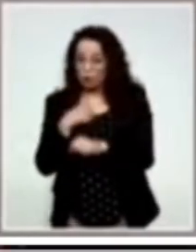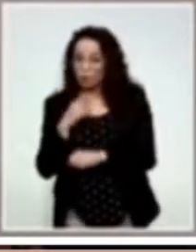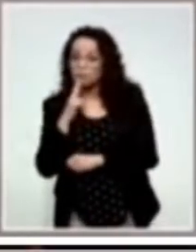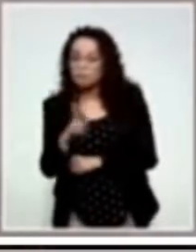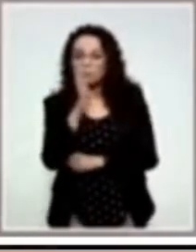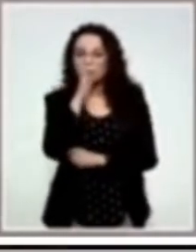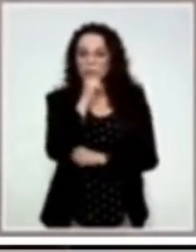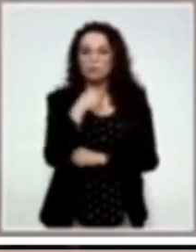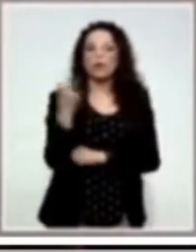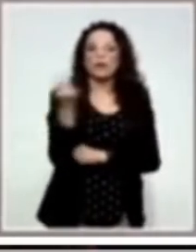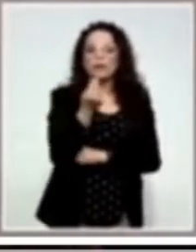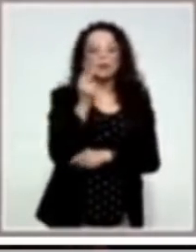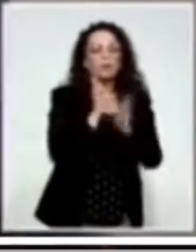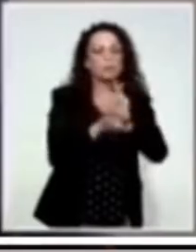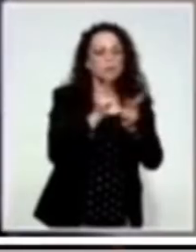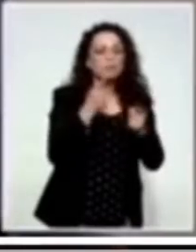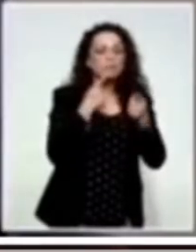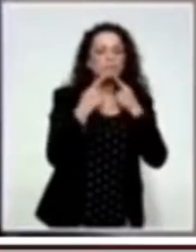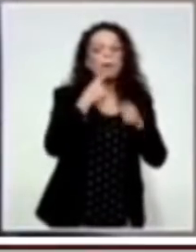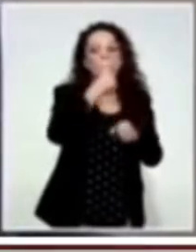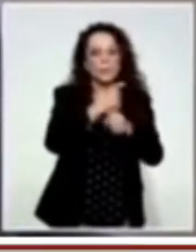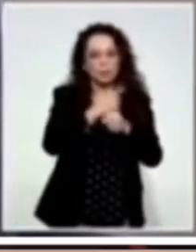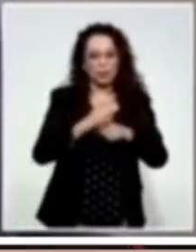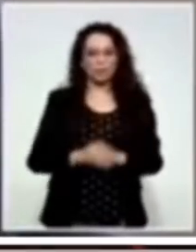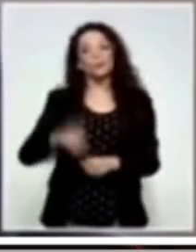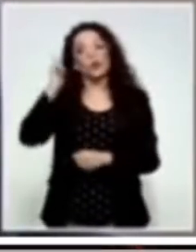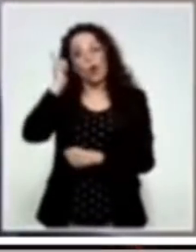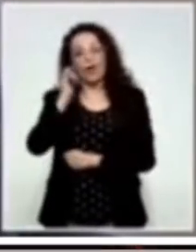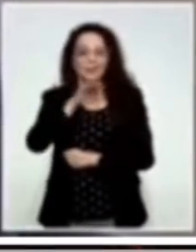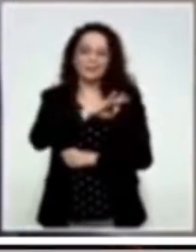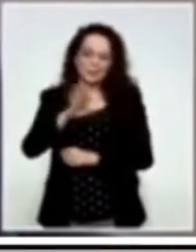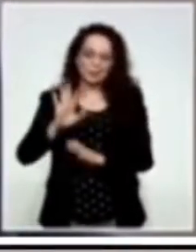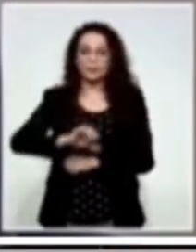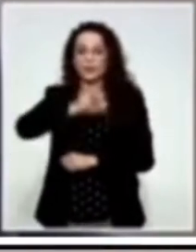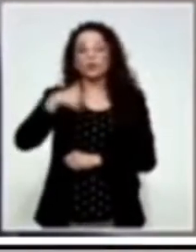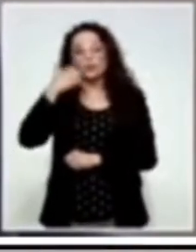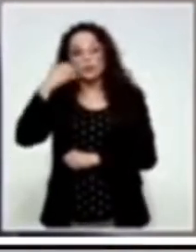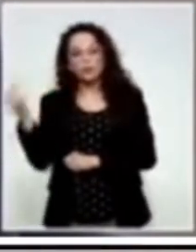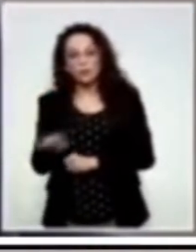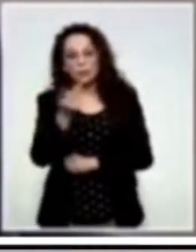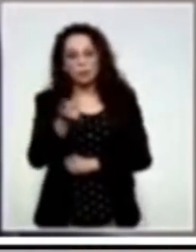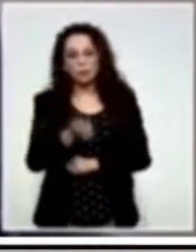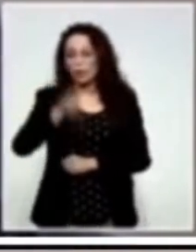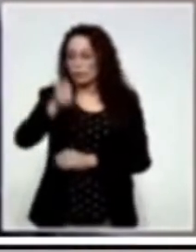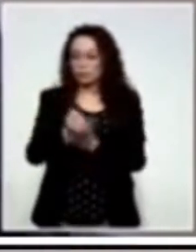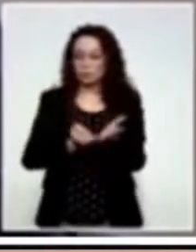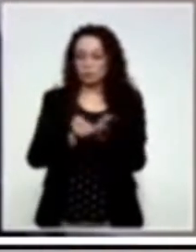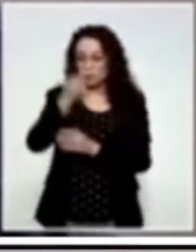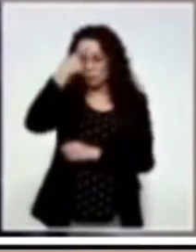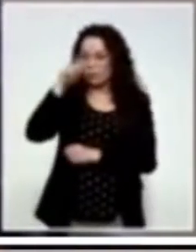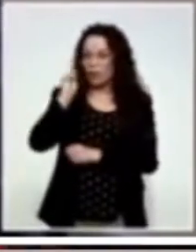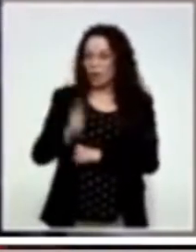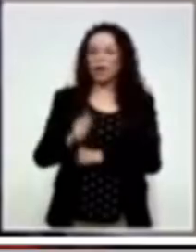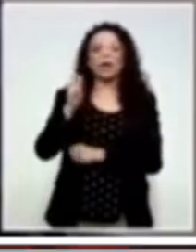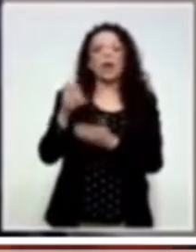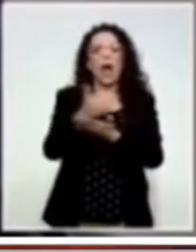todavía los detalles de la visita. Ojalá y si se pudiera. Y bueno, también le quiero preguntar, ¿cuándo saldrá el engrose de la sentencia de la no criminalización del